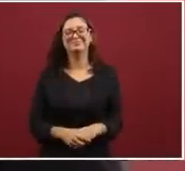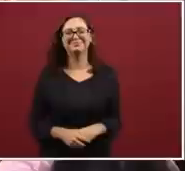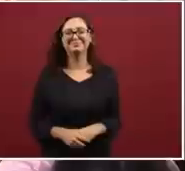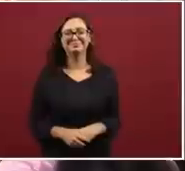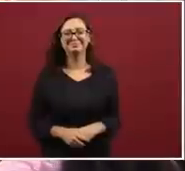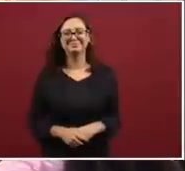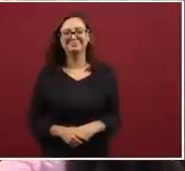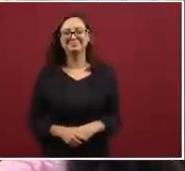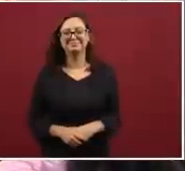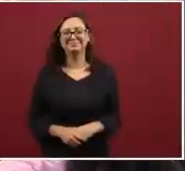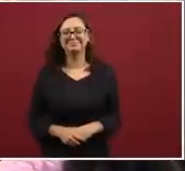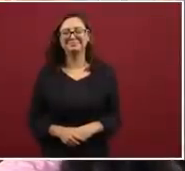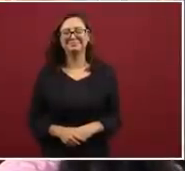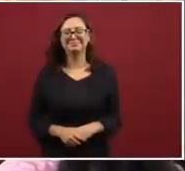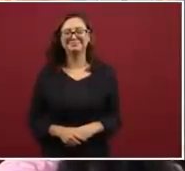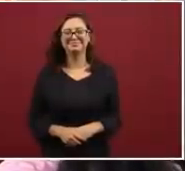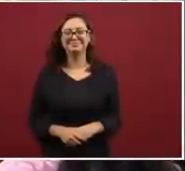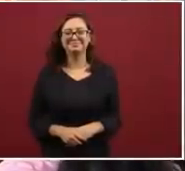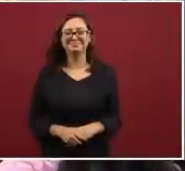y